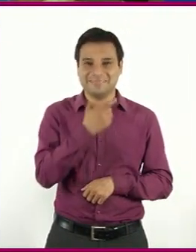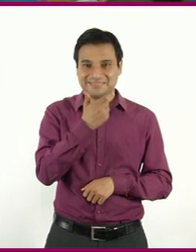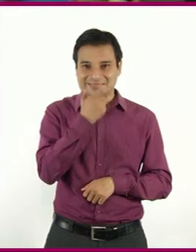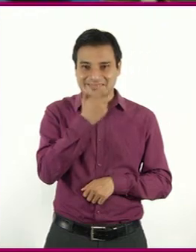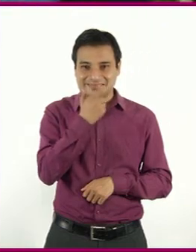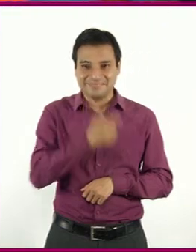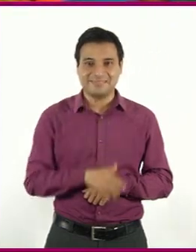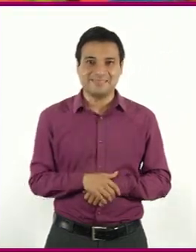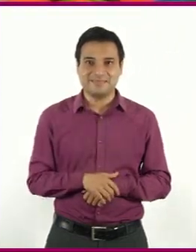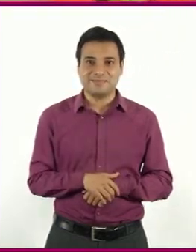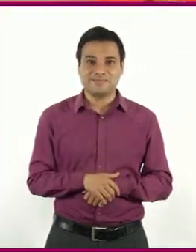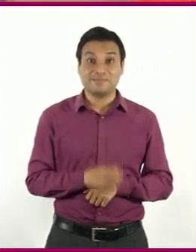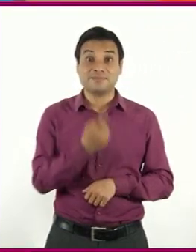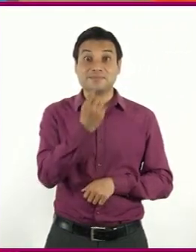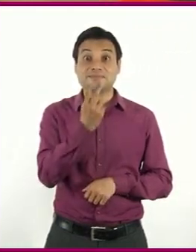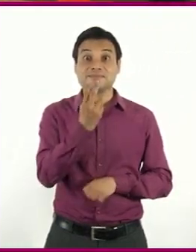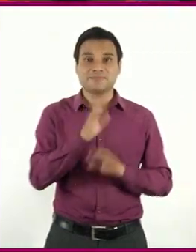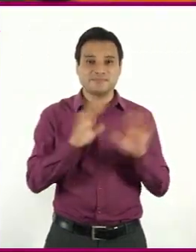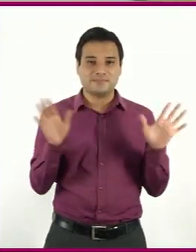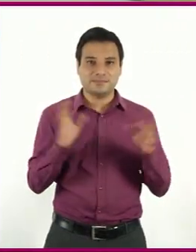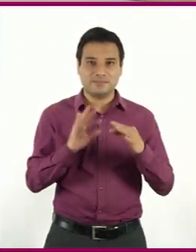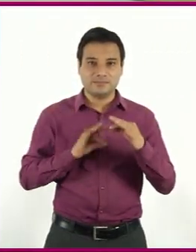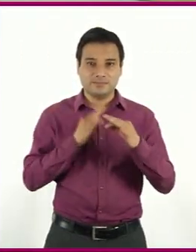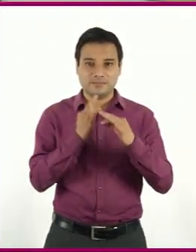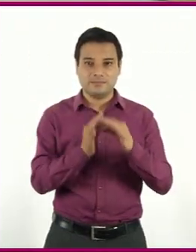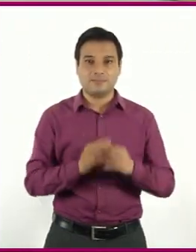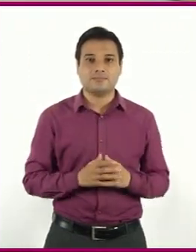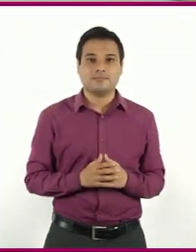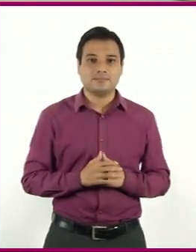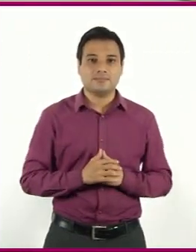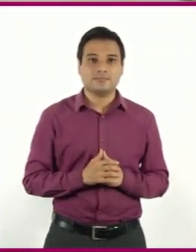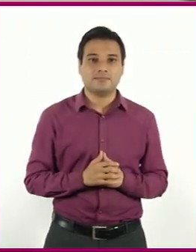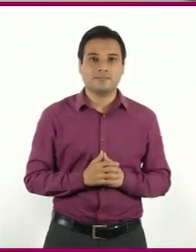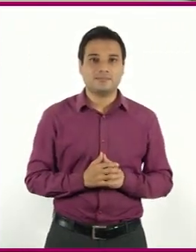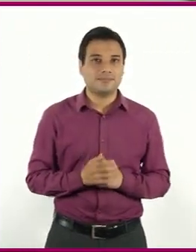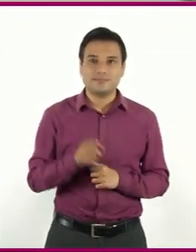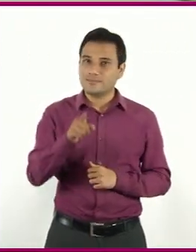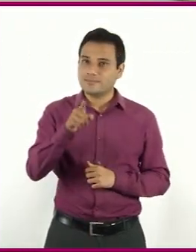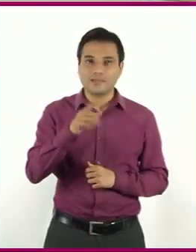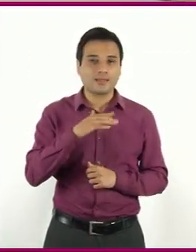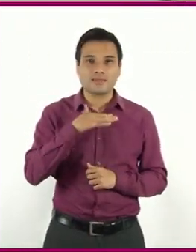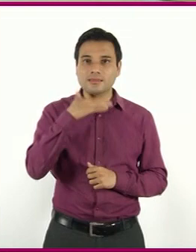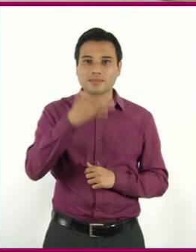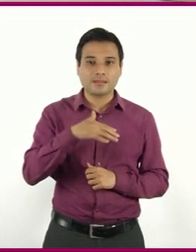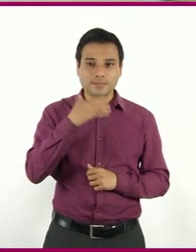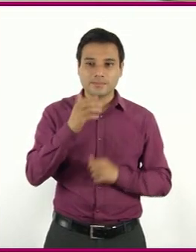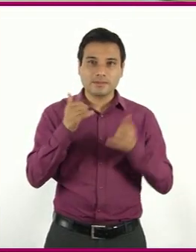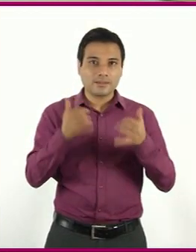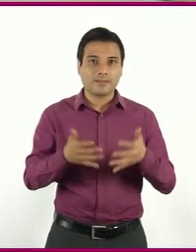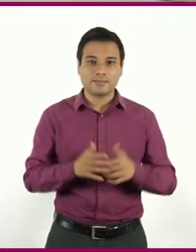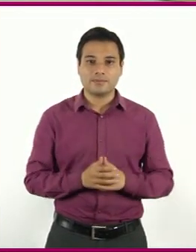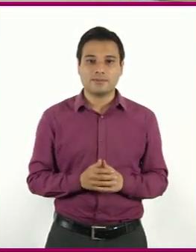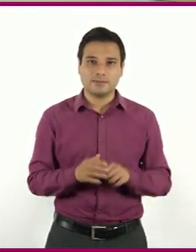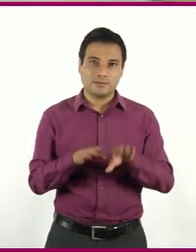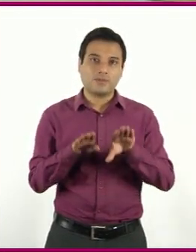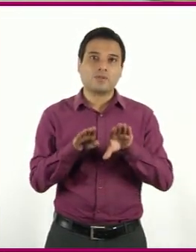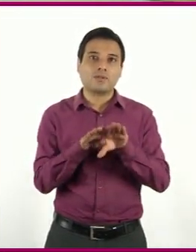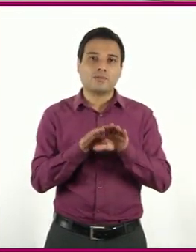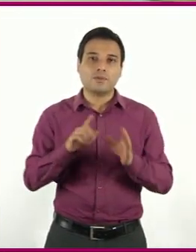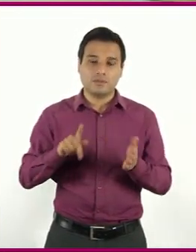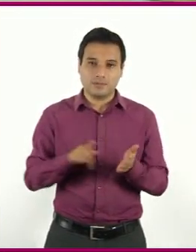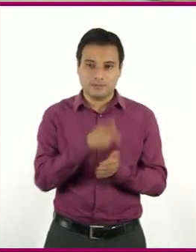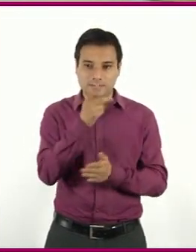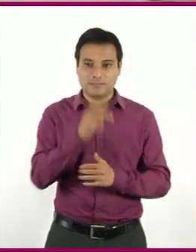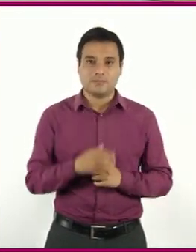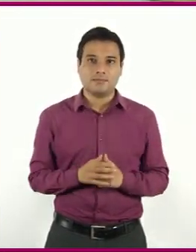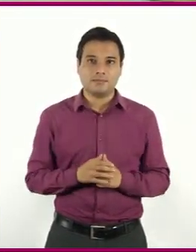Uno, dos, tres, ahí está. Se maestro, se es que se estrampa. Pero es que se estrampa, veces. No, maestro, otra vez. Es como